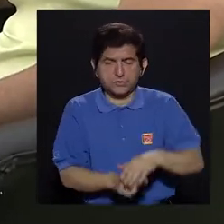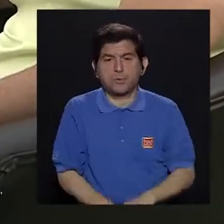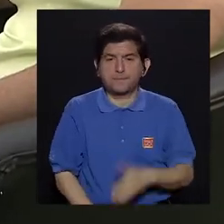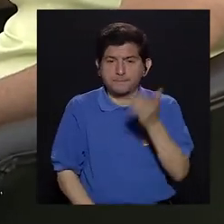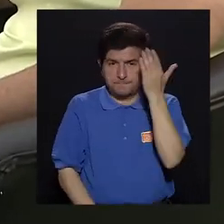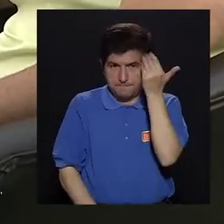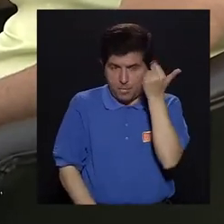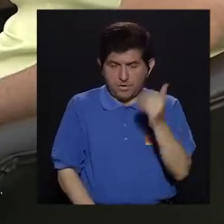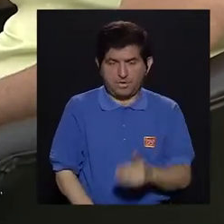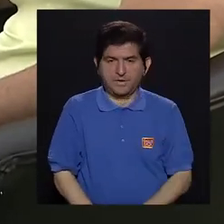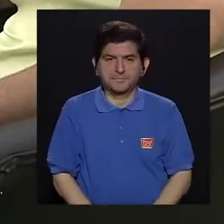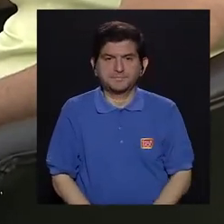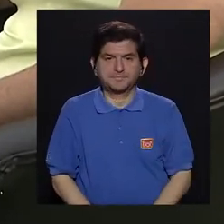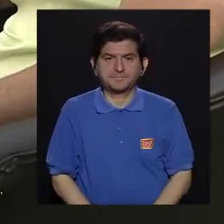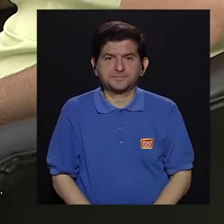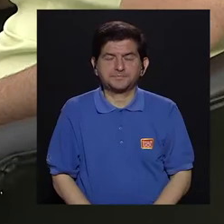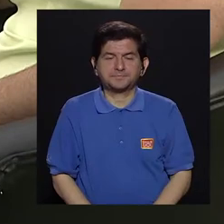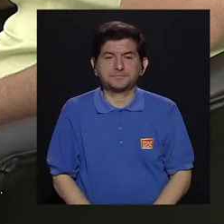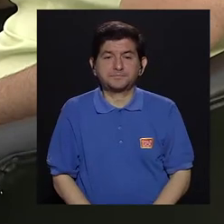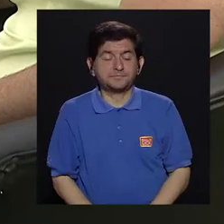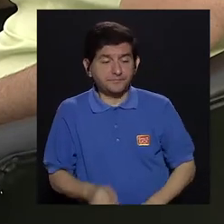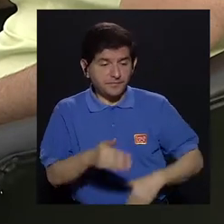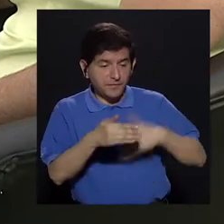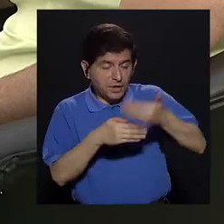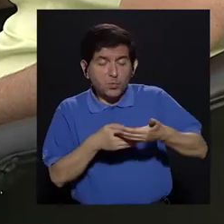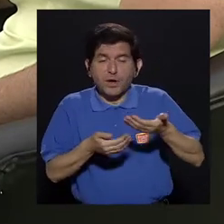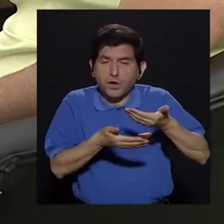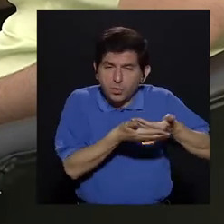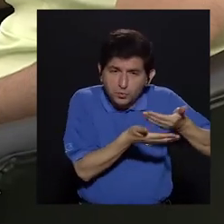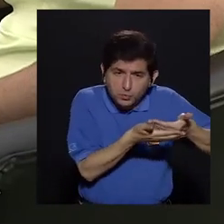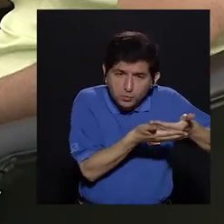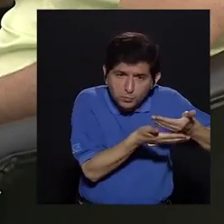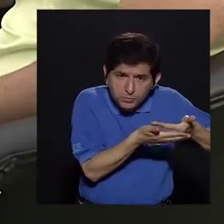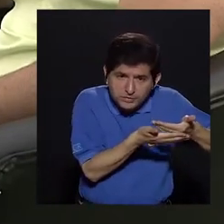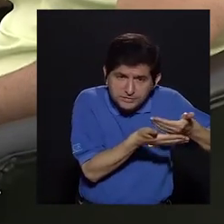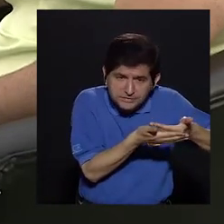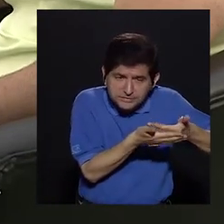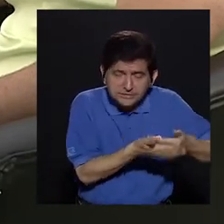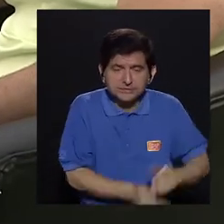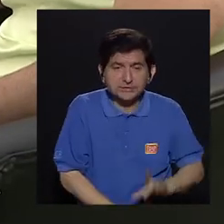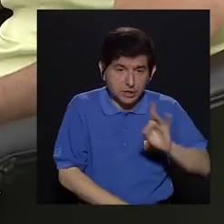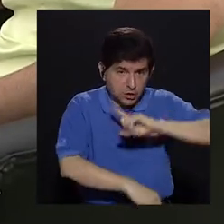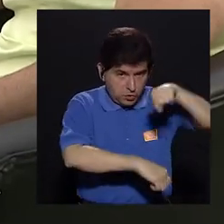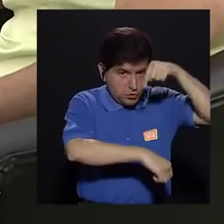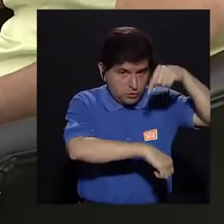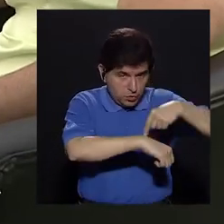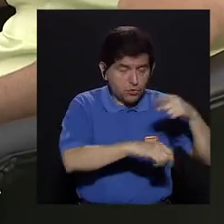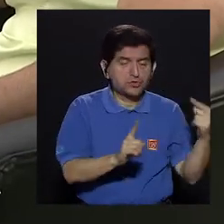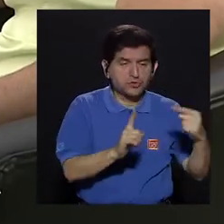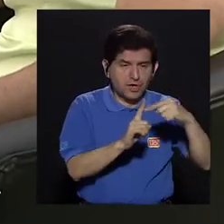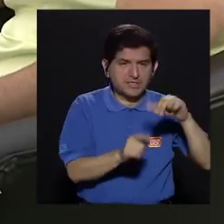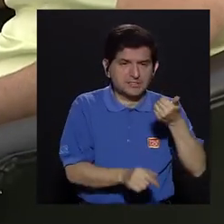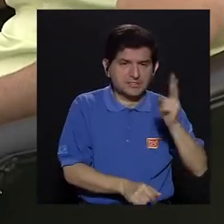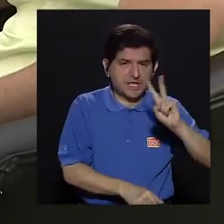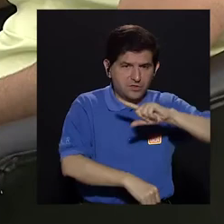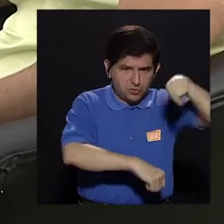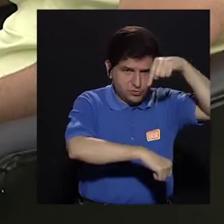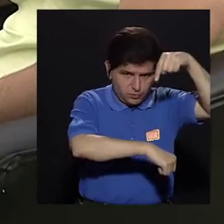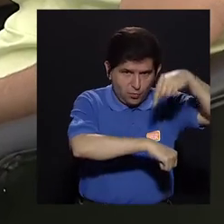porque al estar, después del remojo, ¿verdad? Ajá, de 8 horas, ¿verdad? De 8 a 12